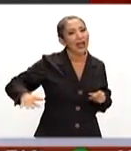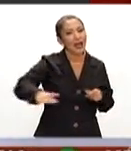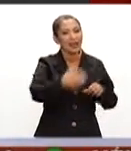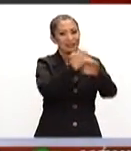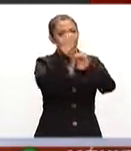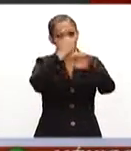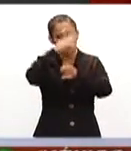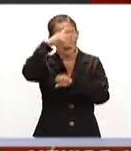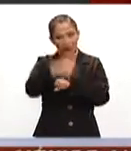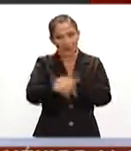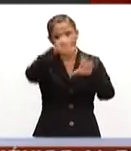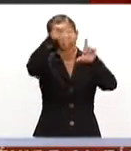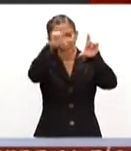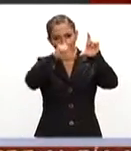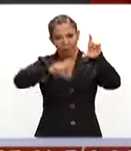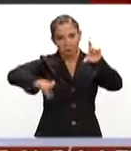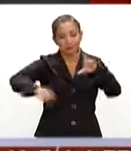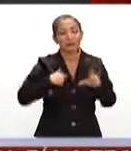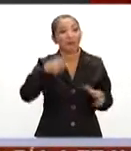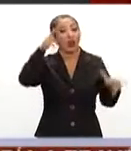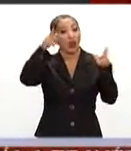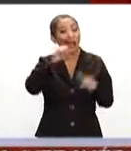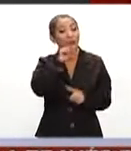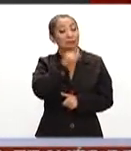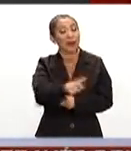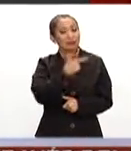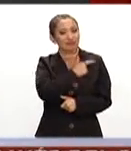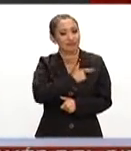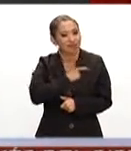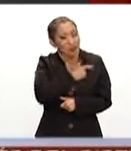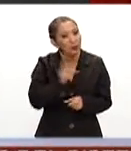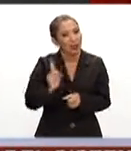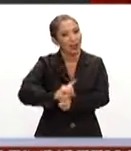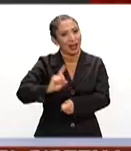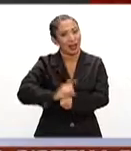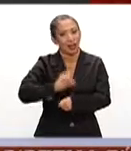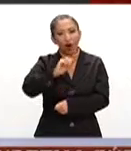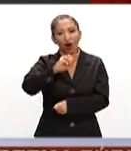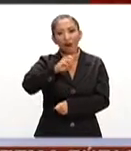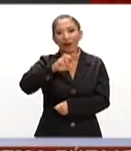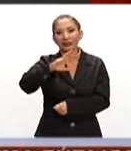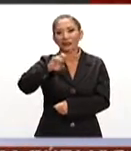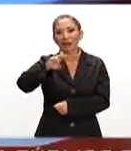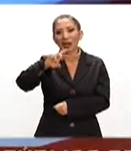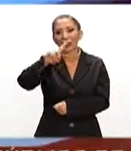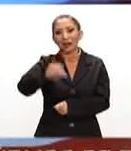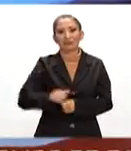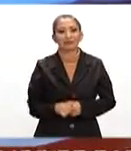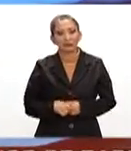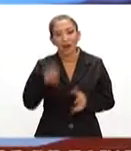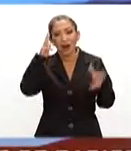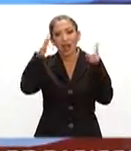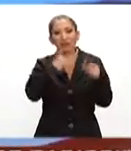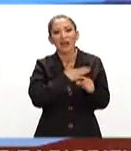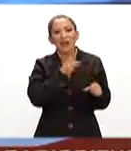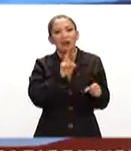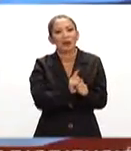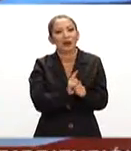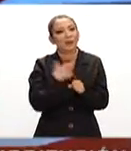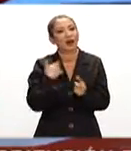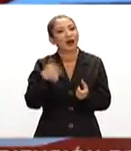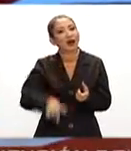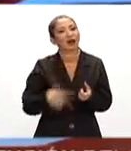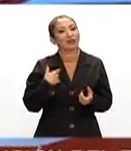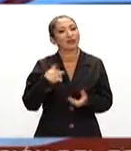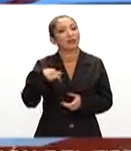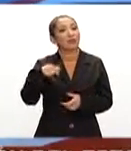el interior de la República Mexicana. Saludo con gusto, como cada mañana, a Omar Cepeda. Omar. Muy buenos días, es un gusto